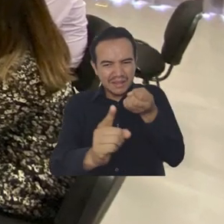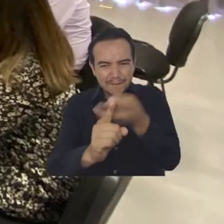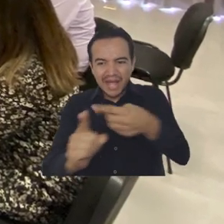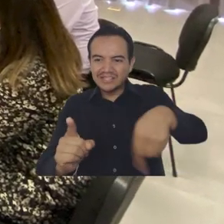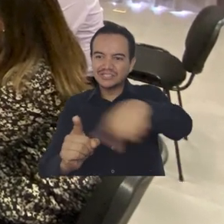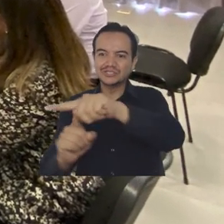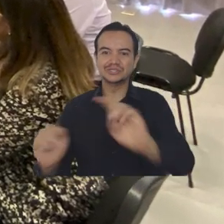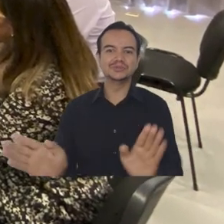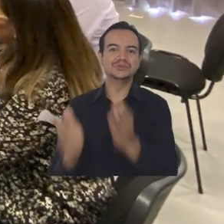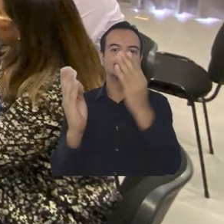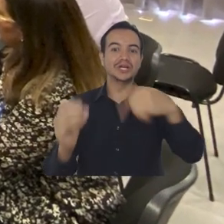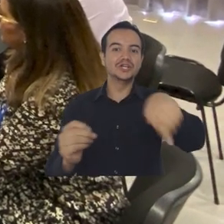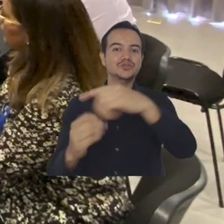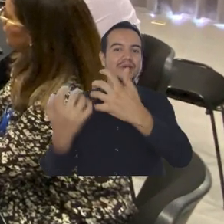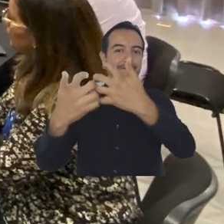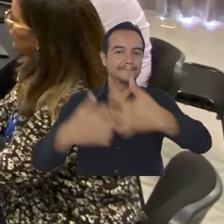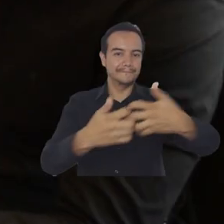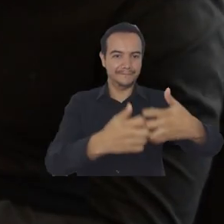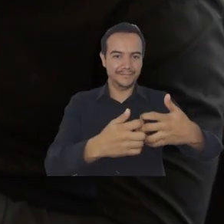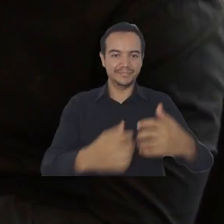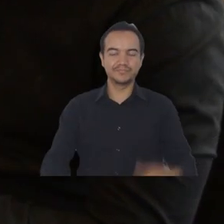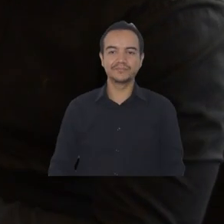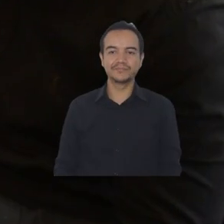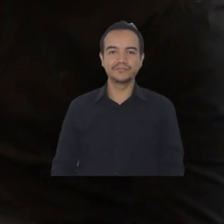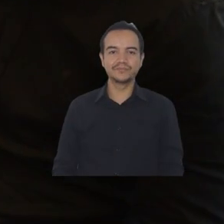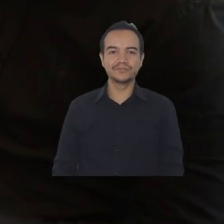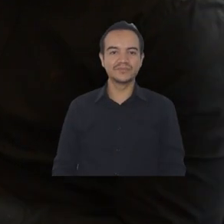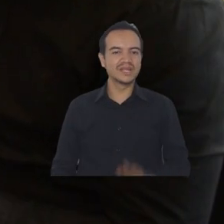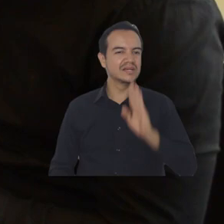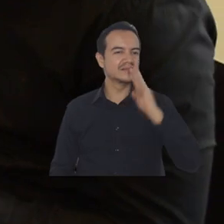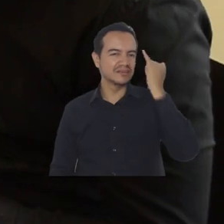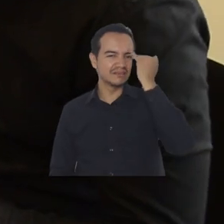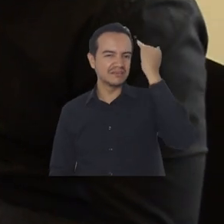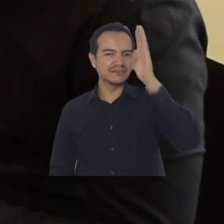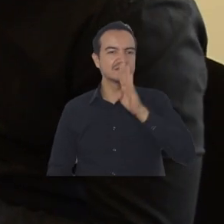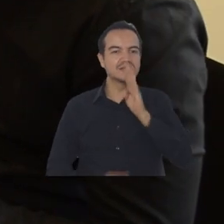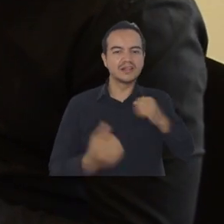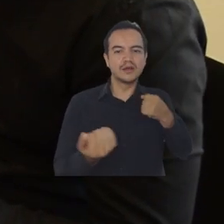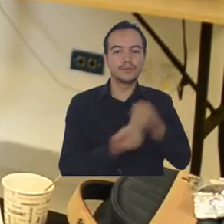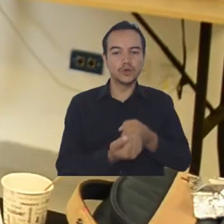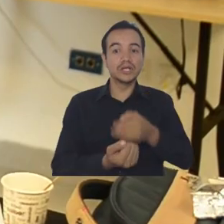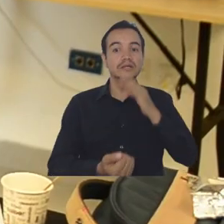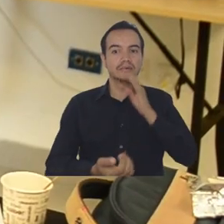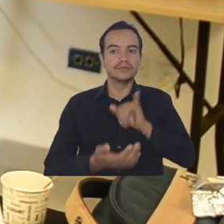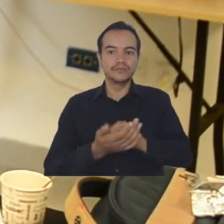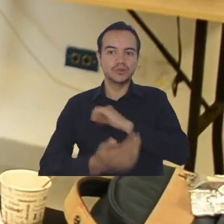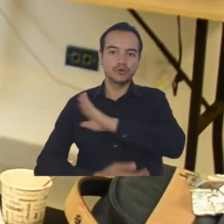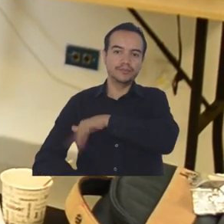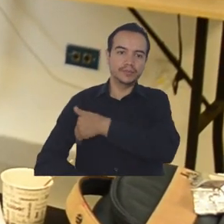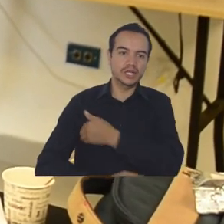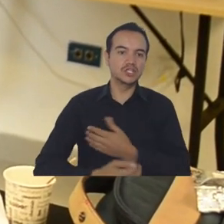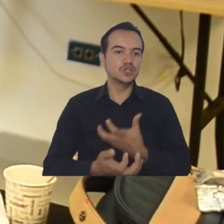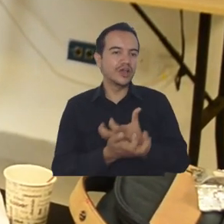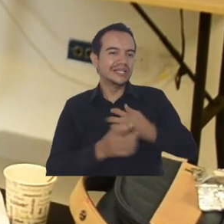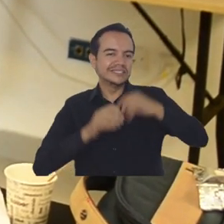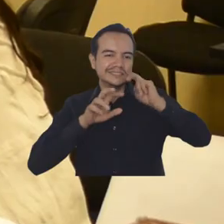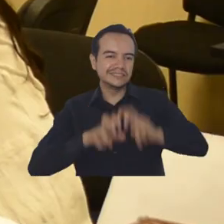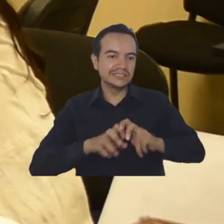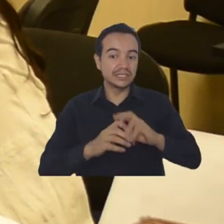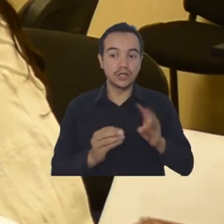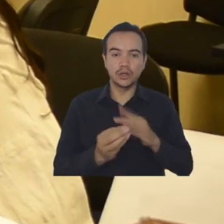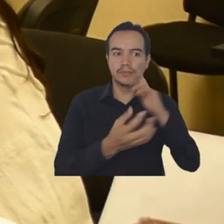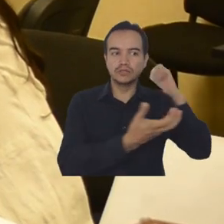empresarial del departamento del Magdalena. La iniciativa es apoyada por el Ministerio de Ciencias con recursos del Sistema General de